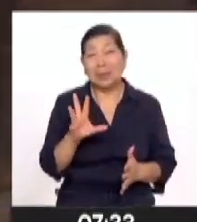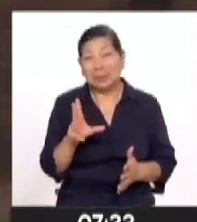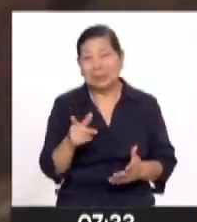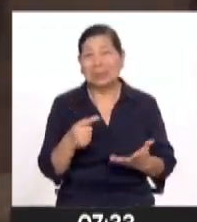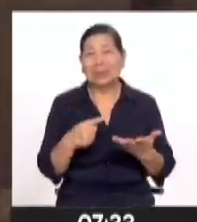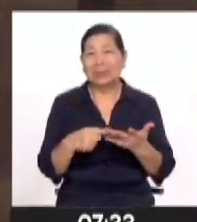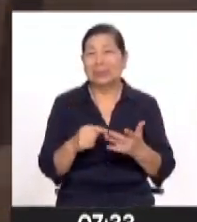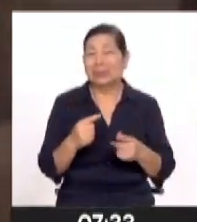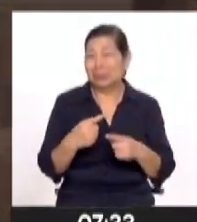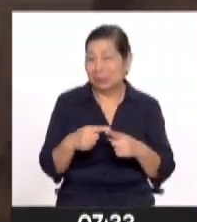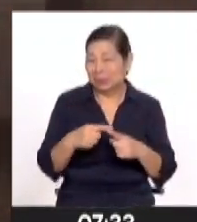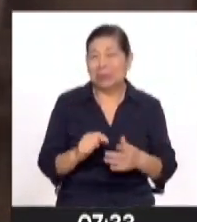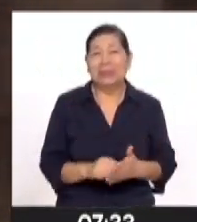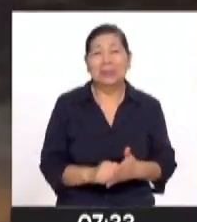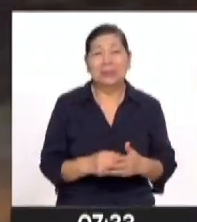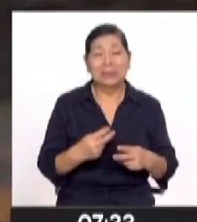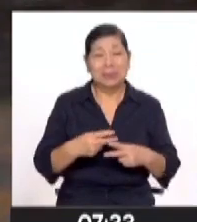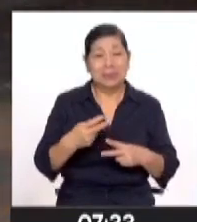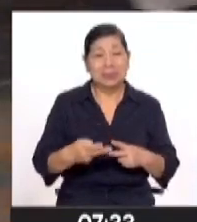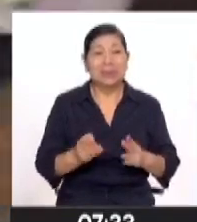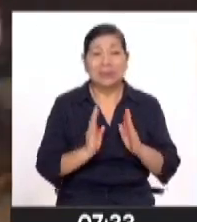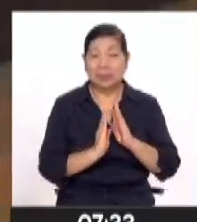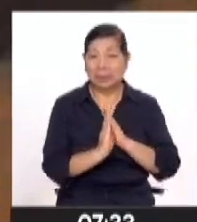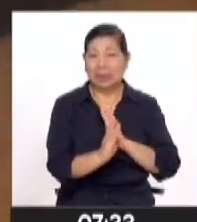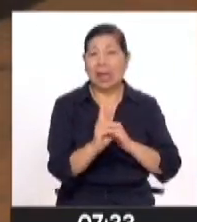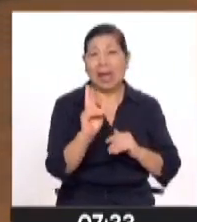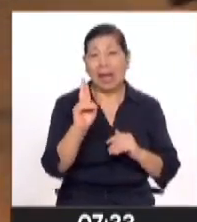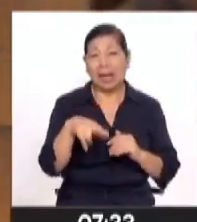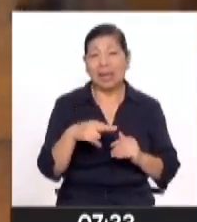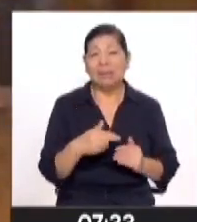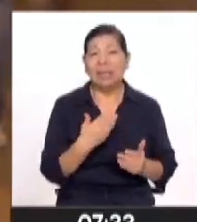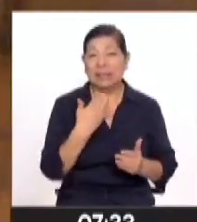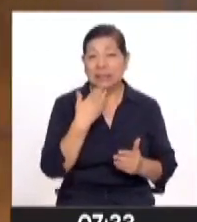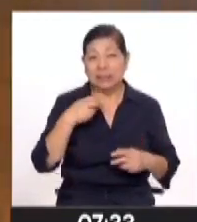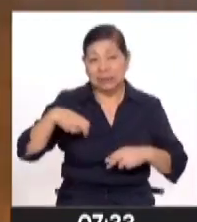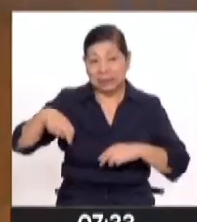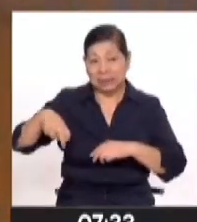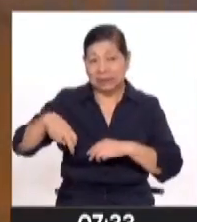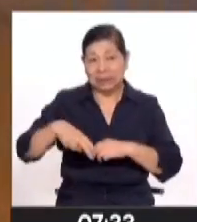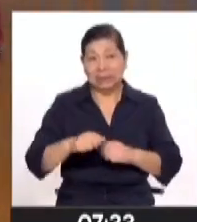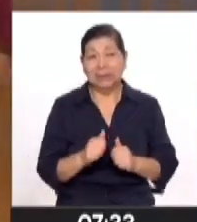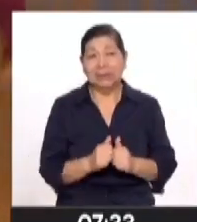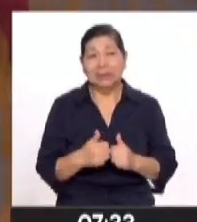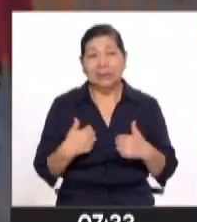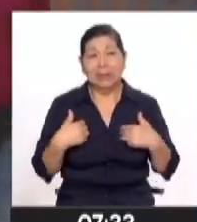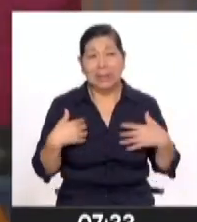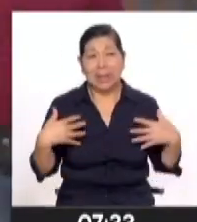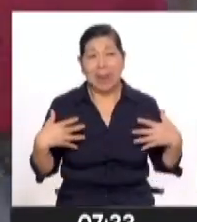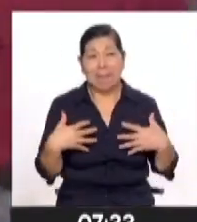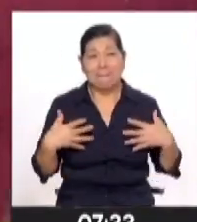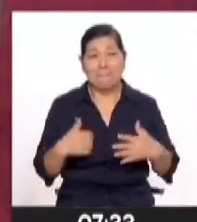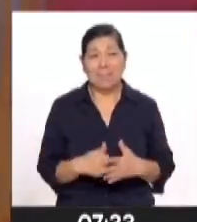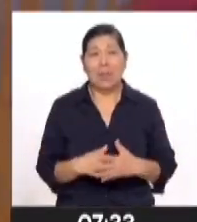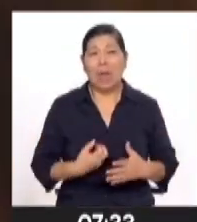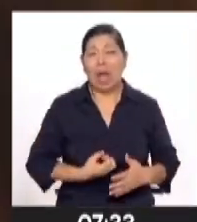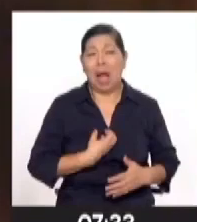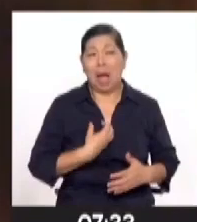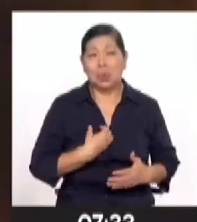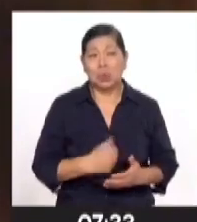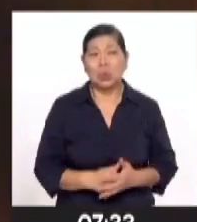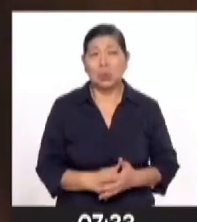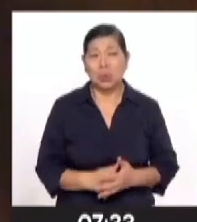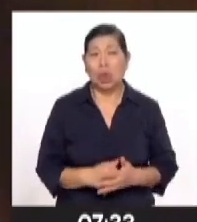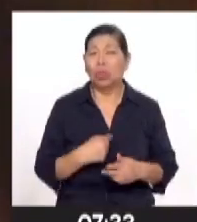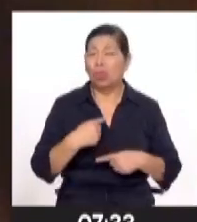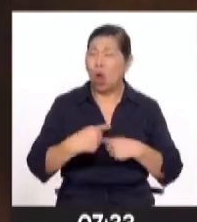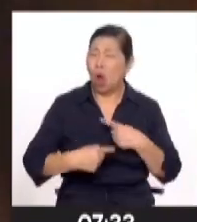vivir, delincuencia, los vecinos del malecón Rímac y quienes pasan por aquí viven completamente asustados, pues